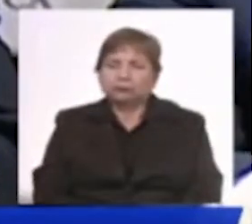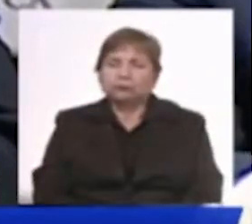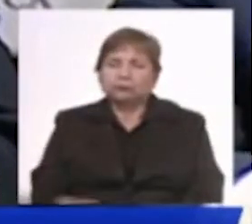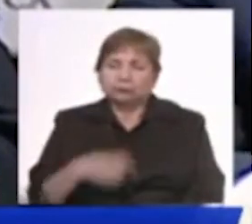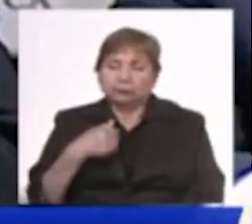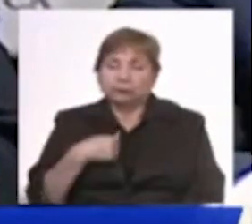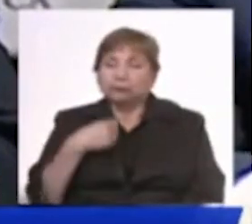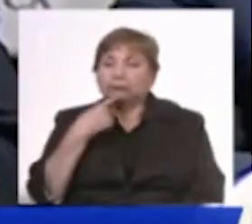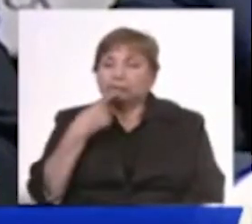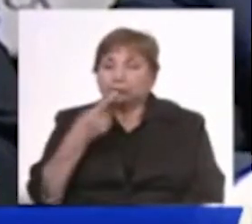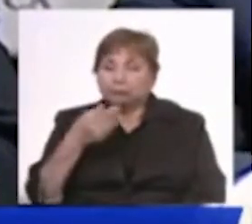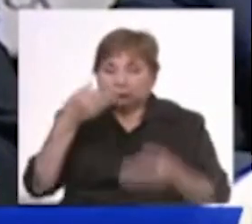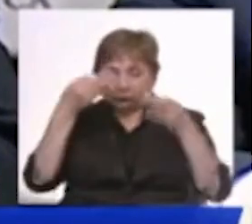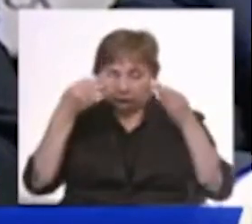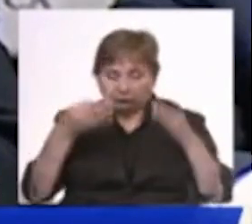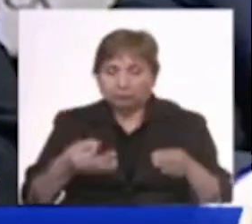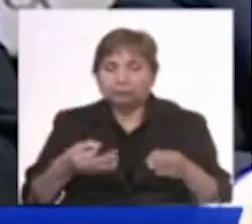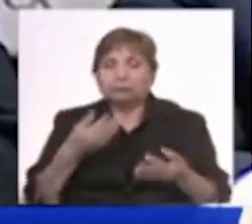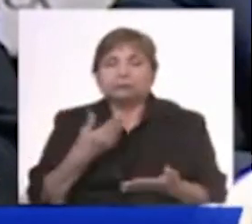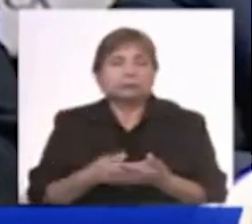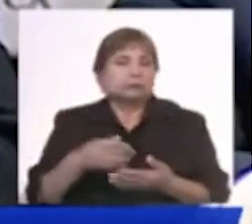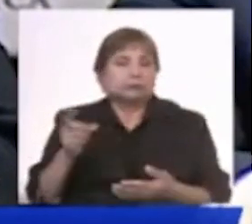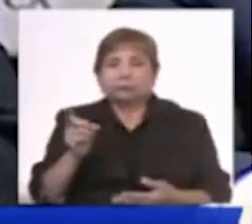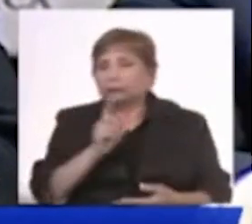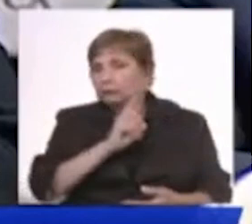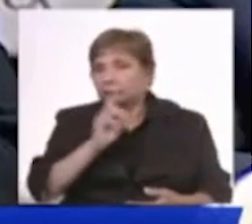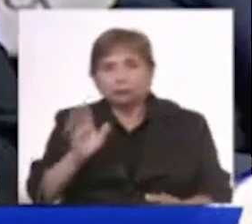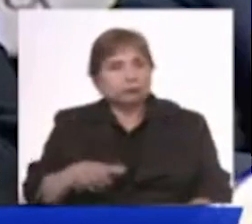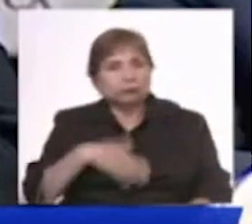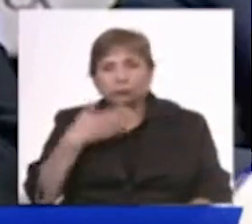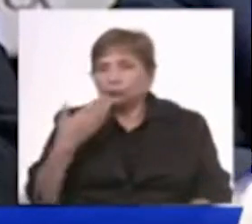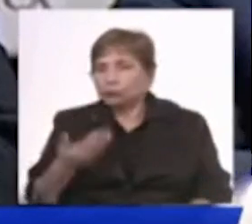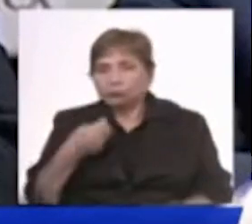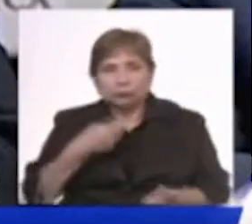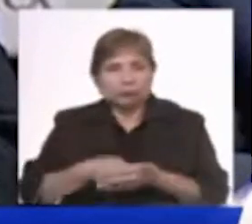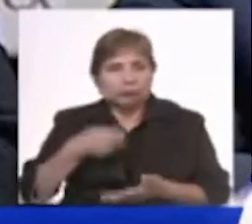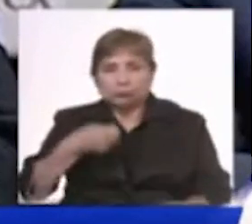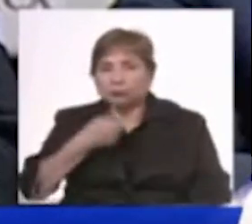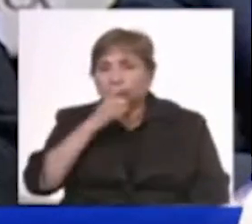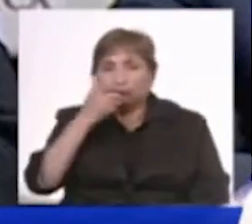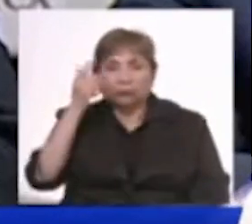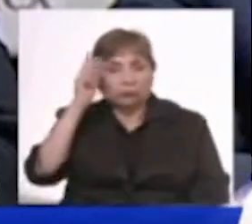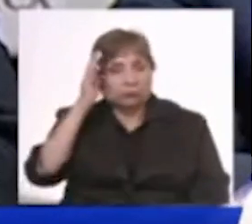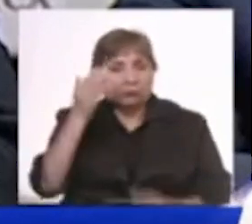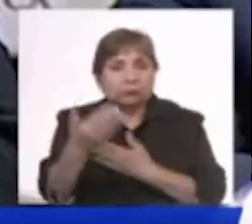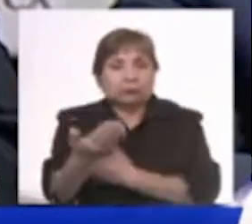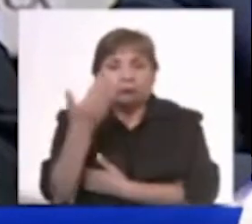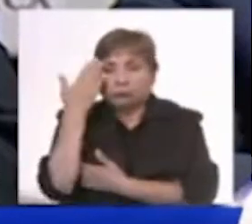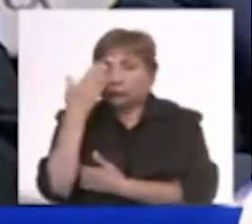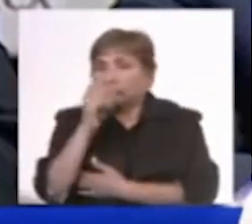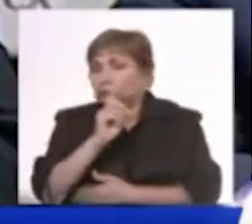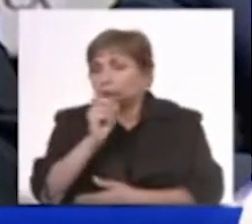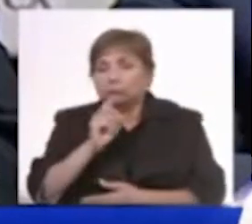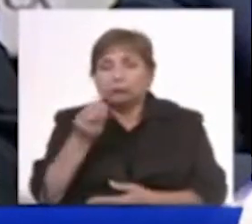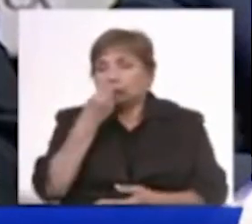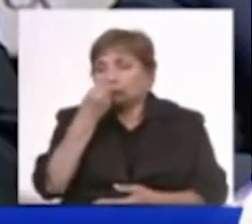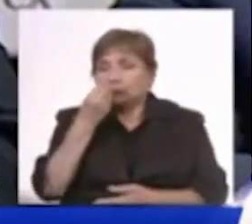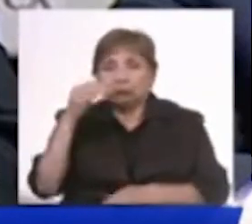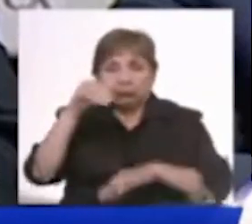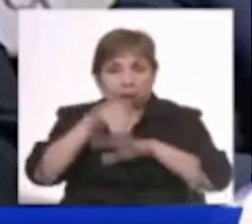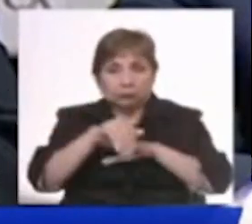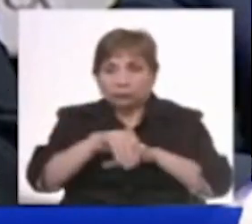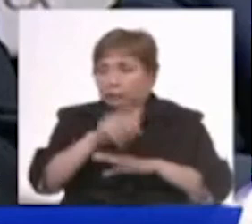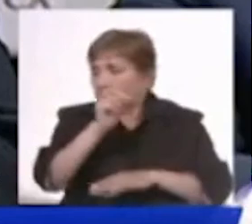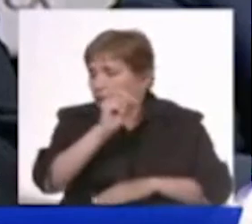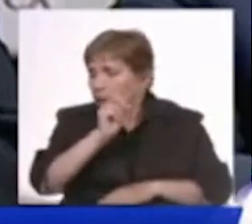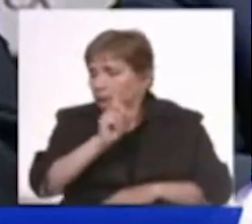quiero reafirmar esto, que no existe pago por desayuno y no existe pago por